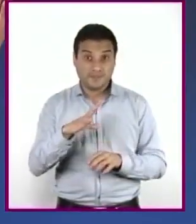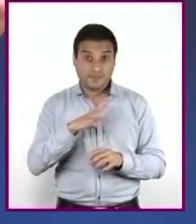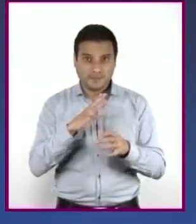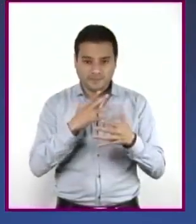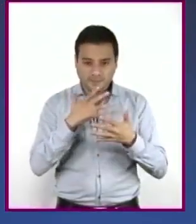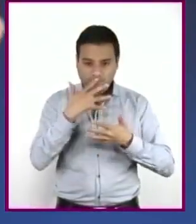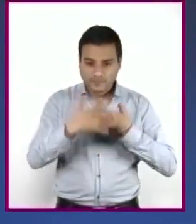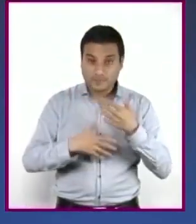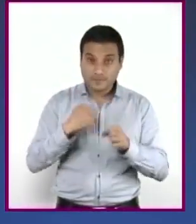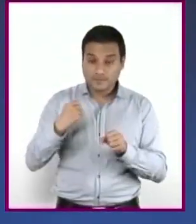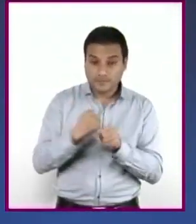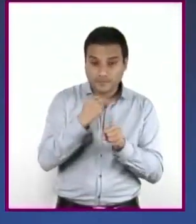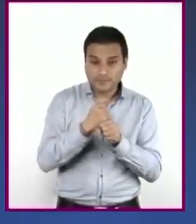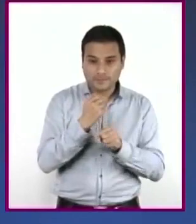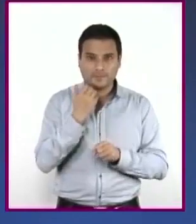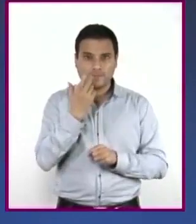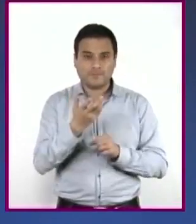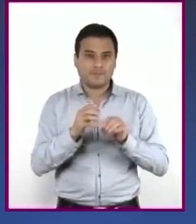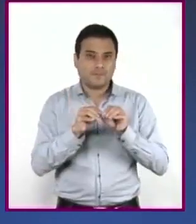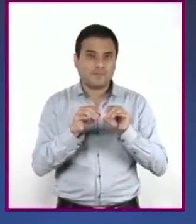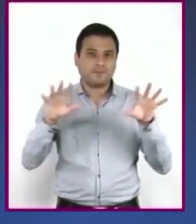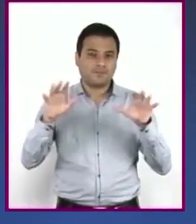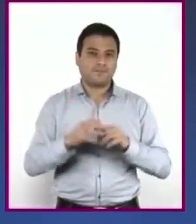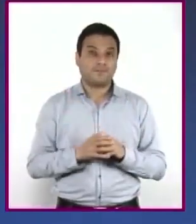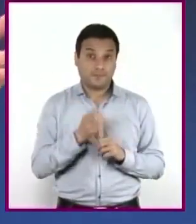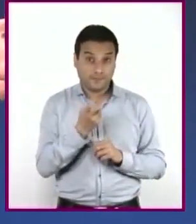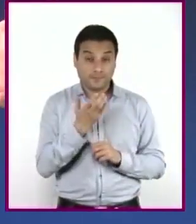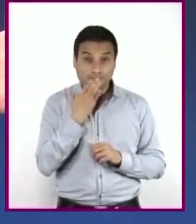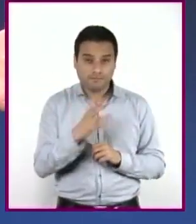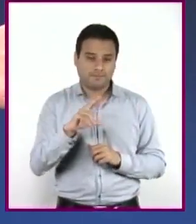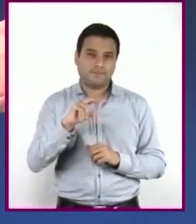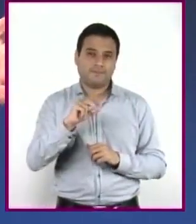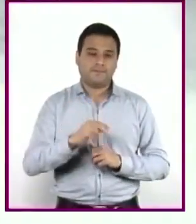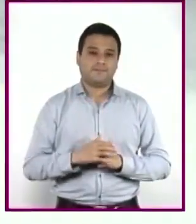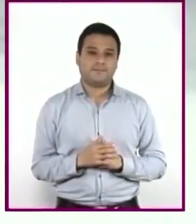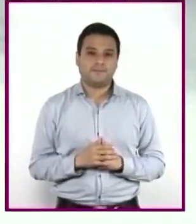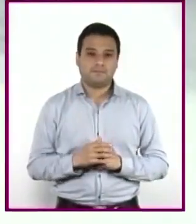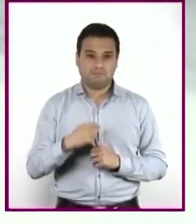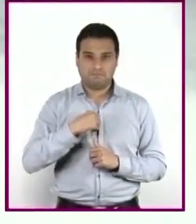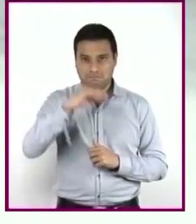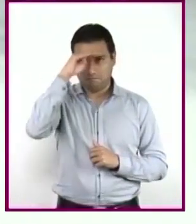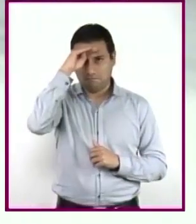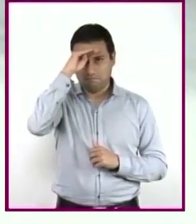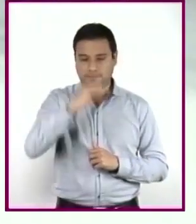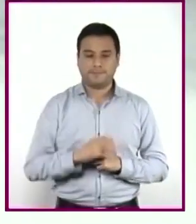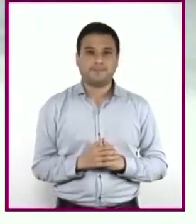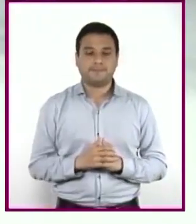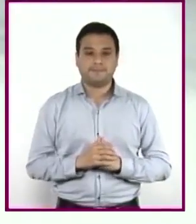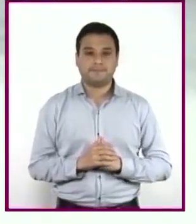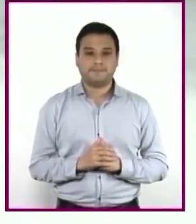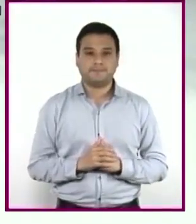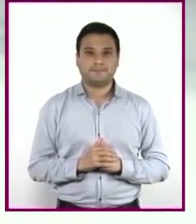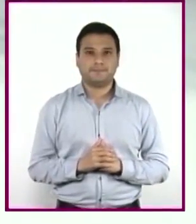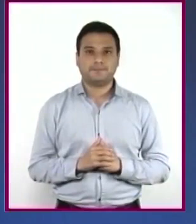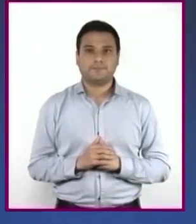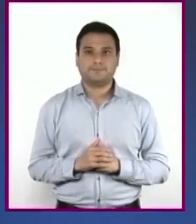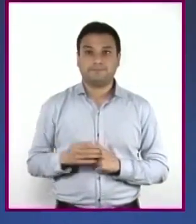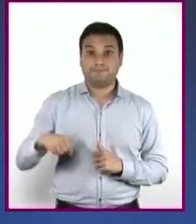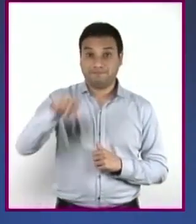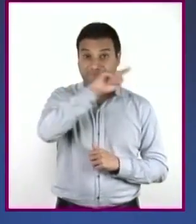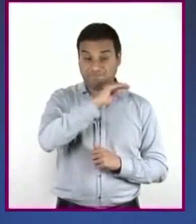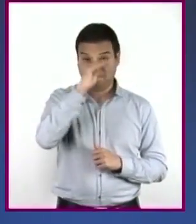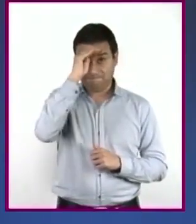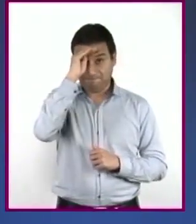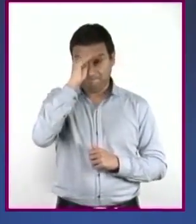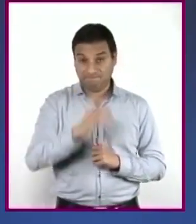externarlo de alguna manera. No quiero decir que por eso esté bien, pero creo que por eso lo hacen, ¿no creen? ¿Ustedes consideran que las redes